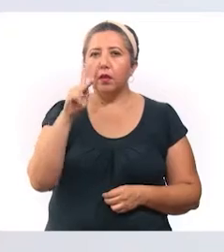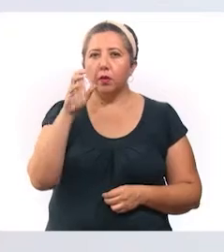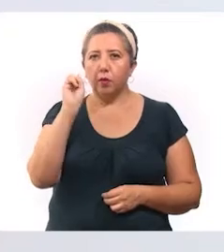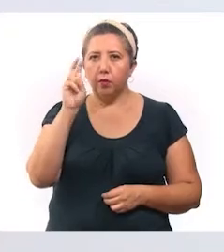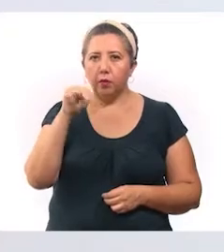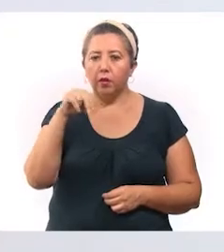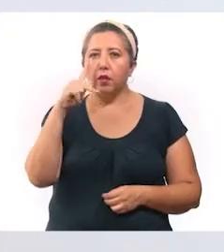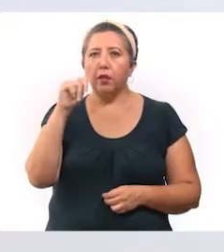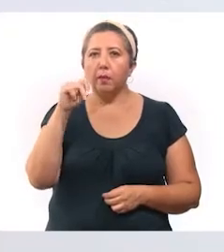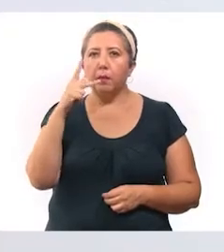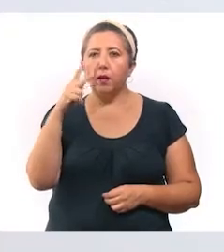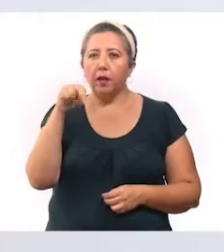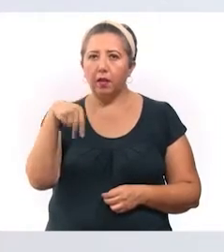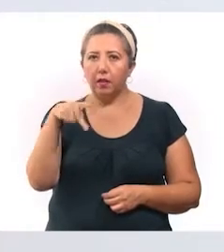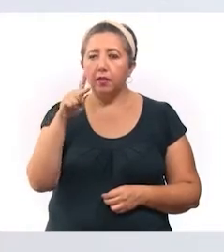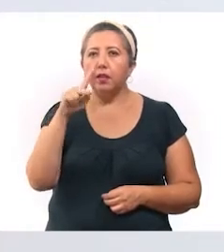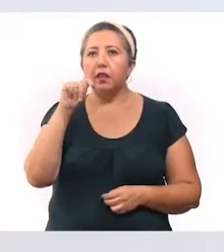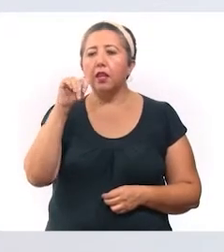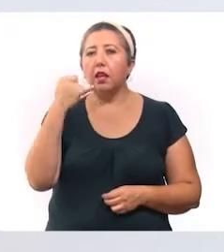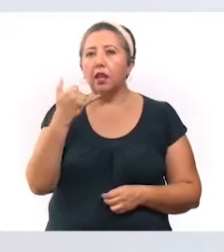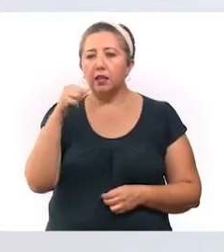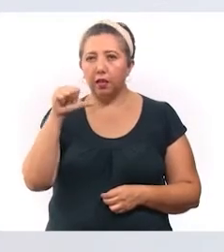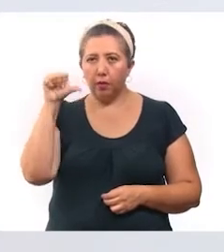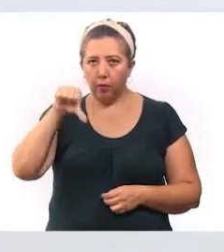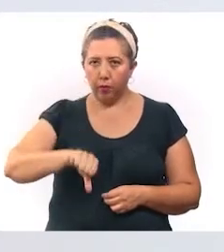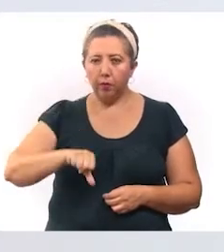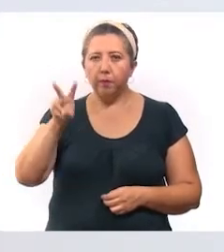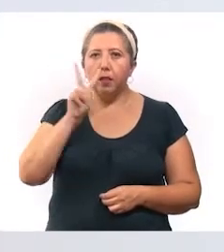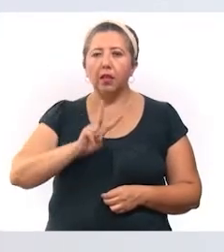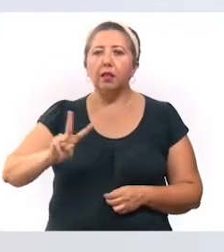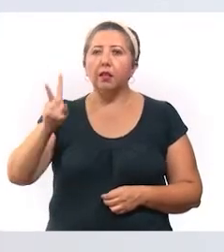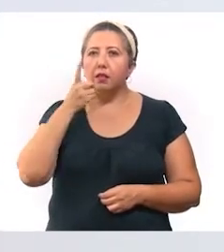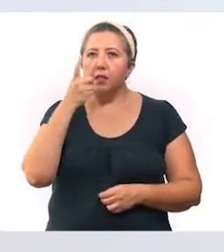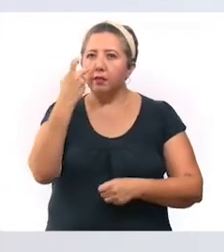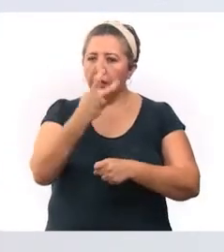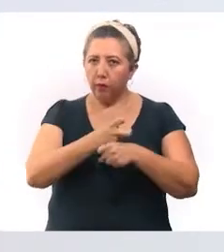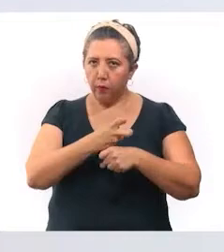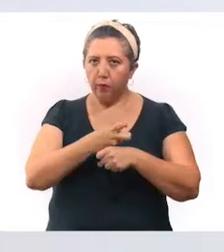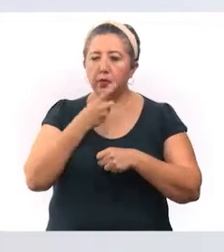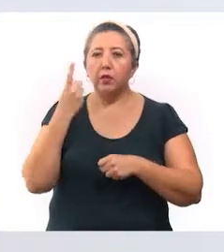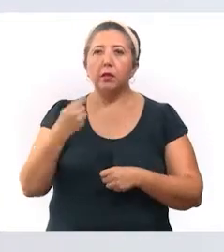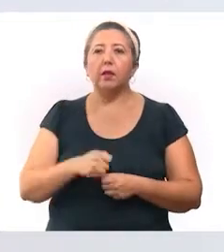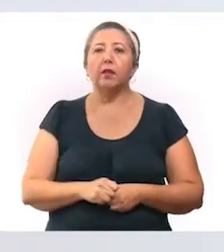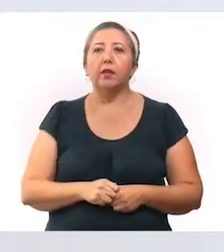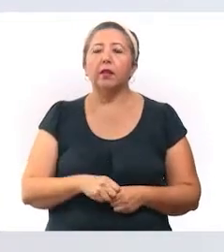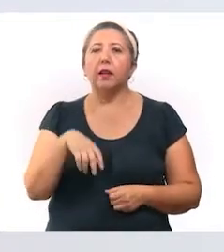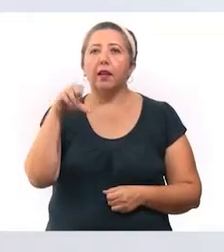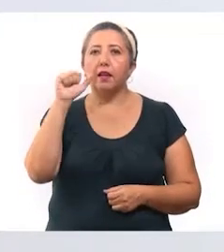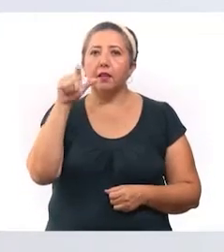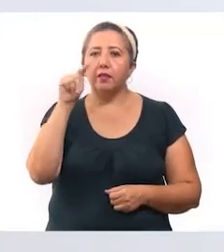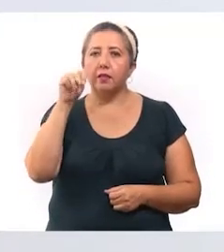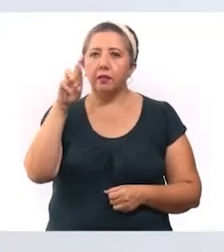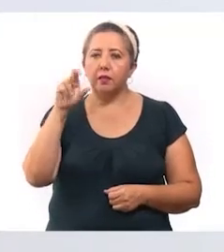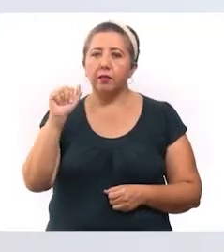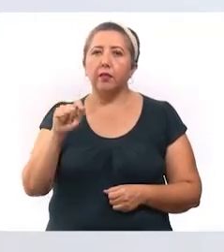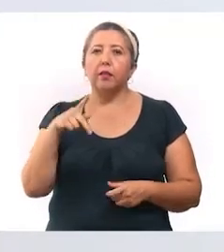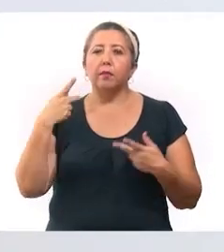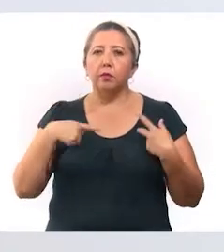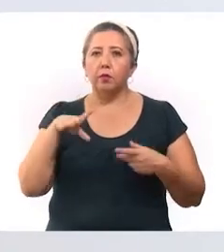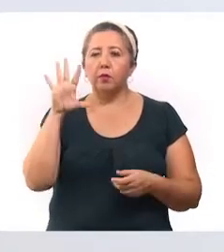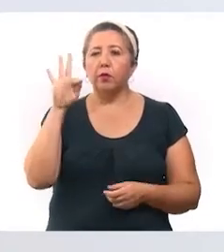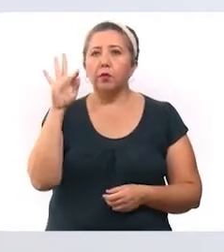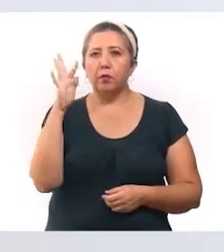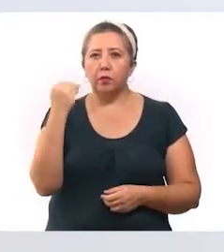Puerto, Tepacán y Tella. Hoy viernes se iniciaron las aplicaciones de segundas dosis de la farmacéutica AstraZeneca a personas de 40